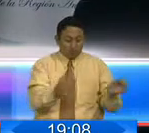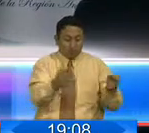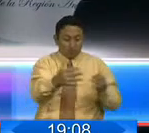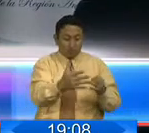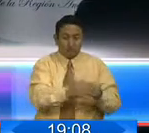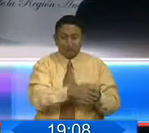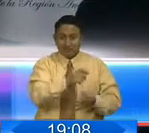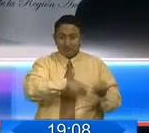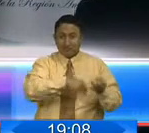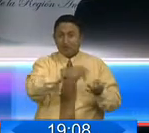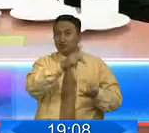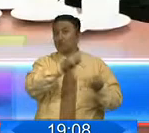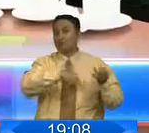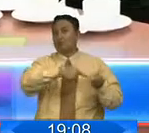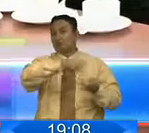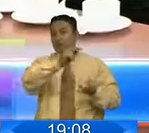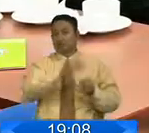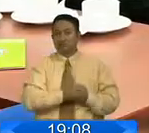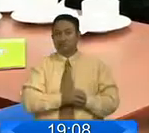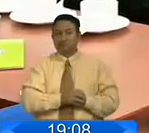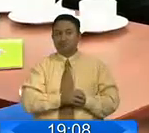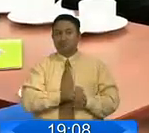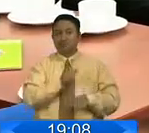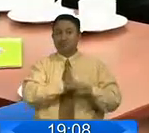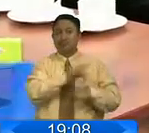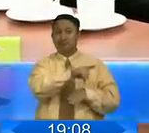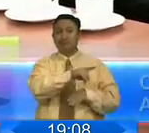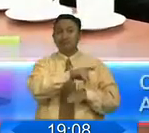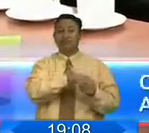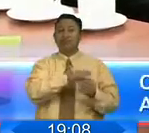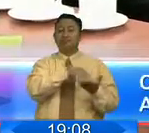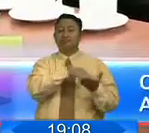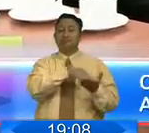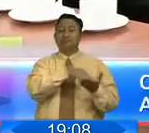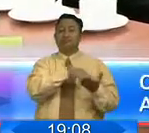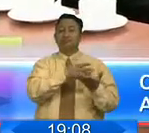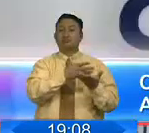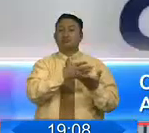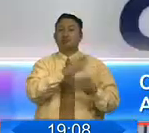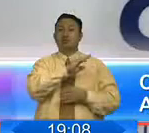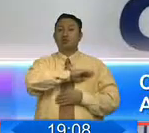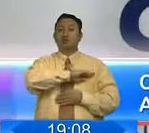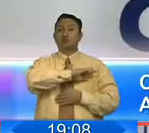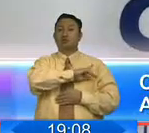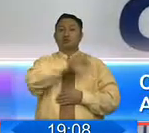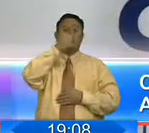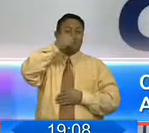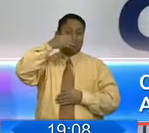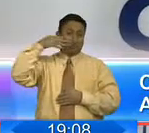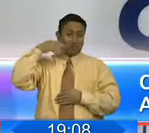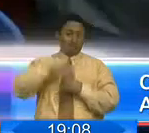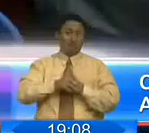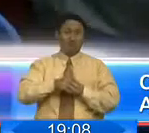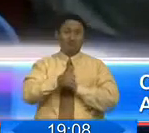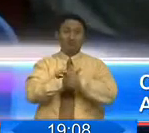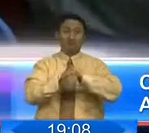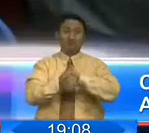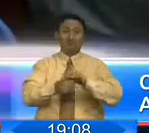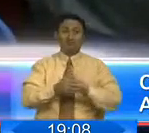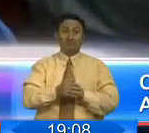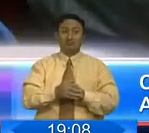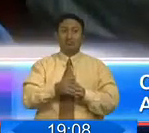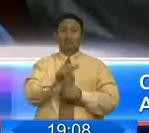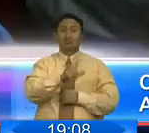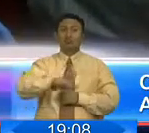contratado tampoco podemos cubrir por todo ello los miembros del consorcio de municipios amazónicos y galápagos comaga mantuvieron una extensa reunión